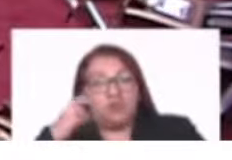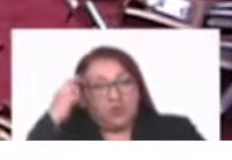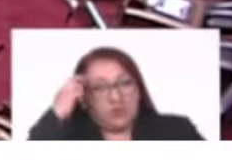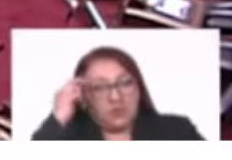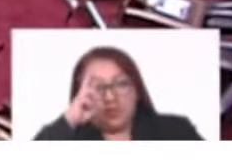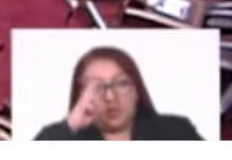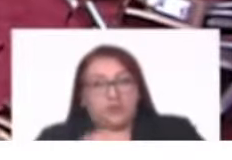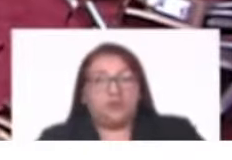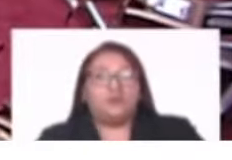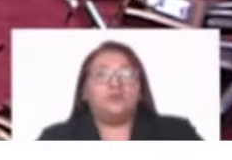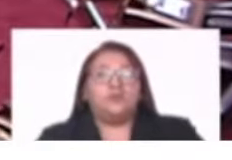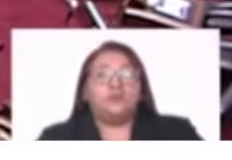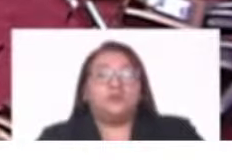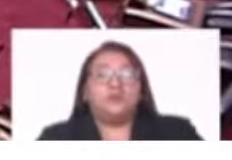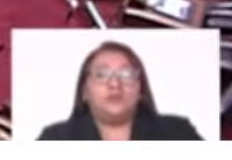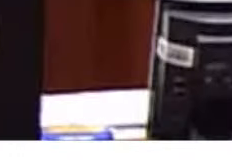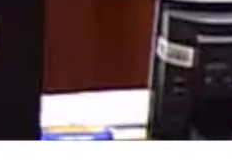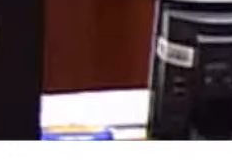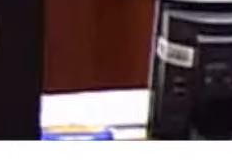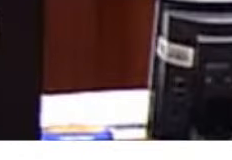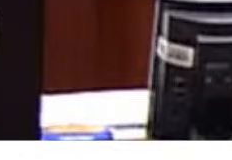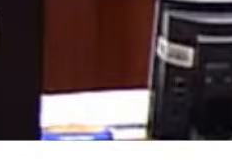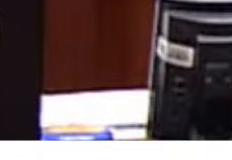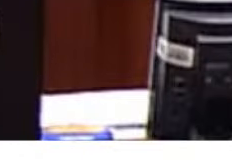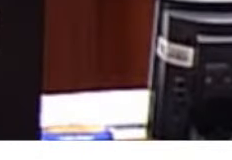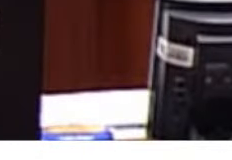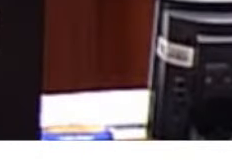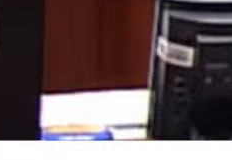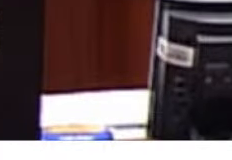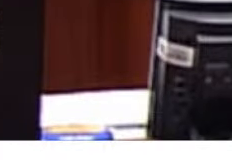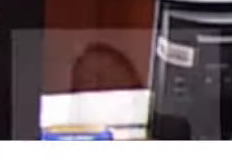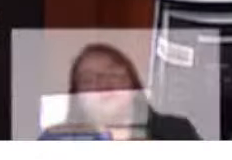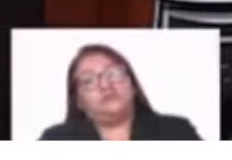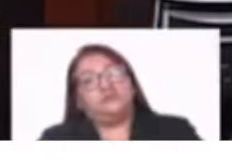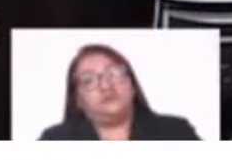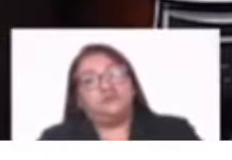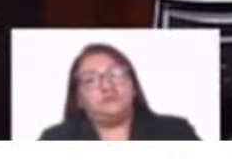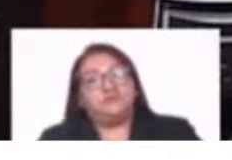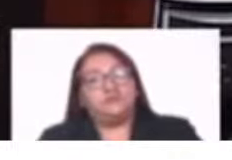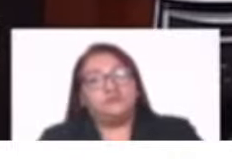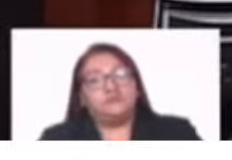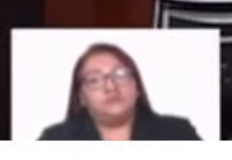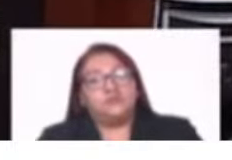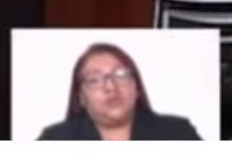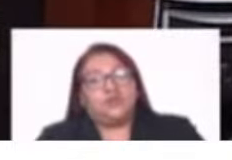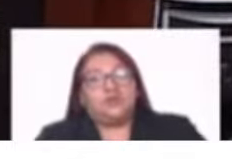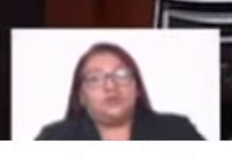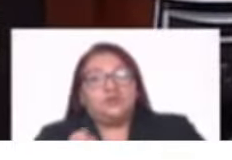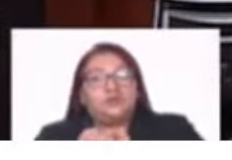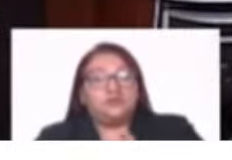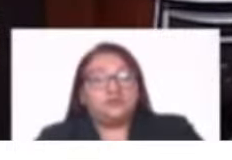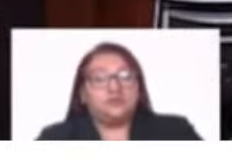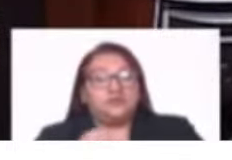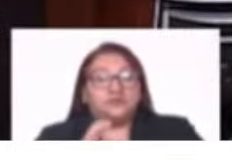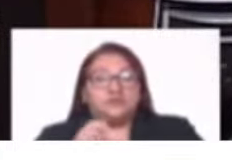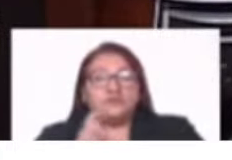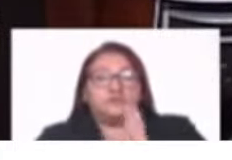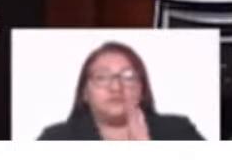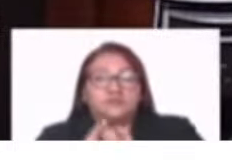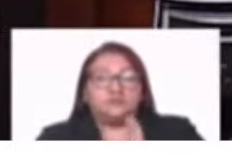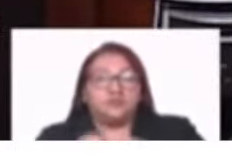del Estado y el inciso C del artículo 81 del Reglamento del Congreso de la República. Señor relator de